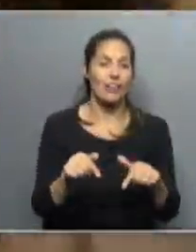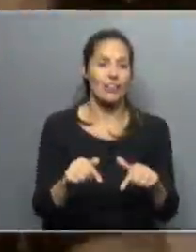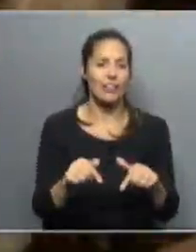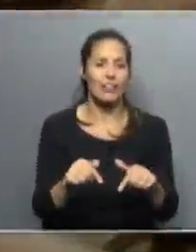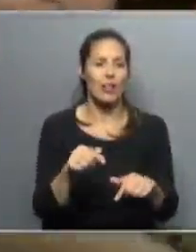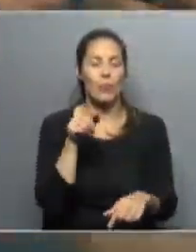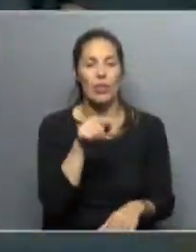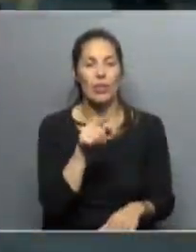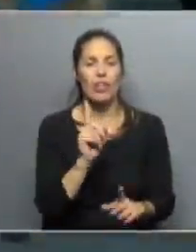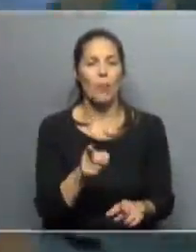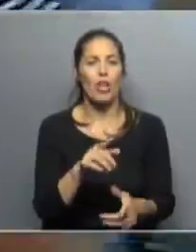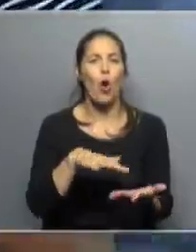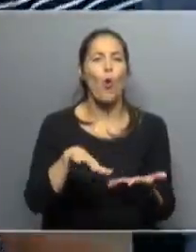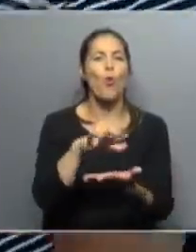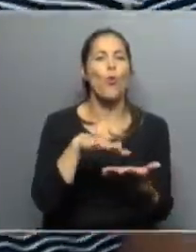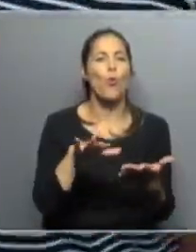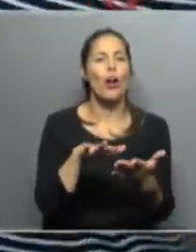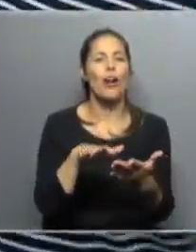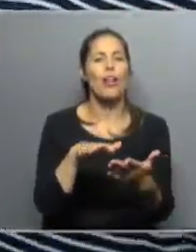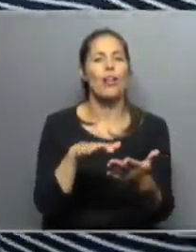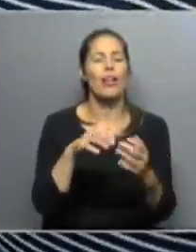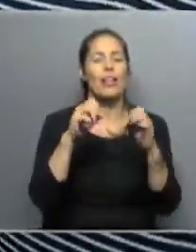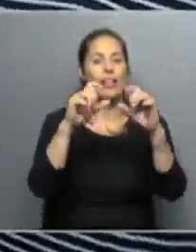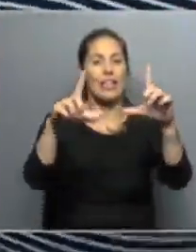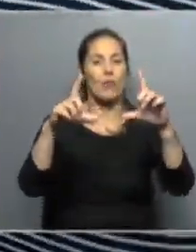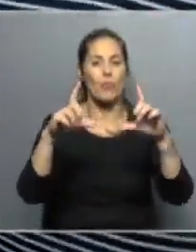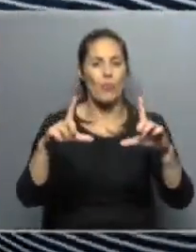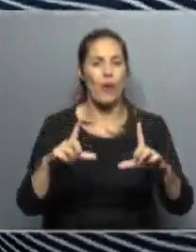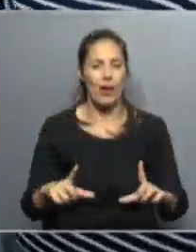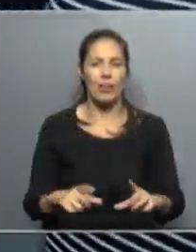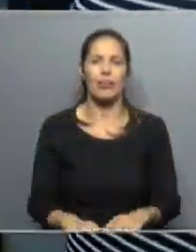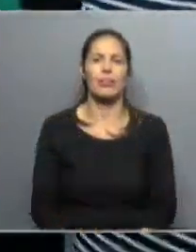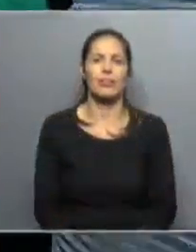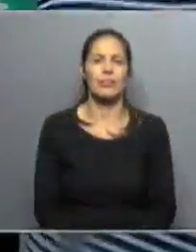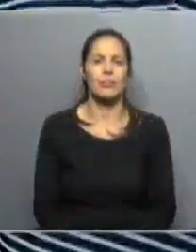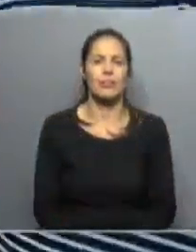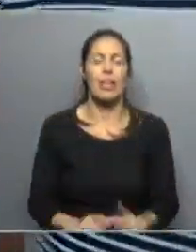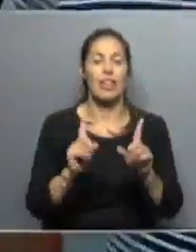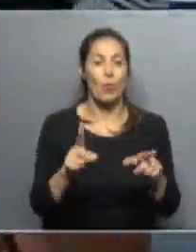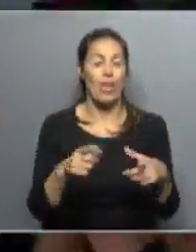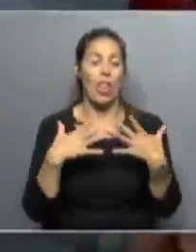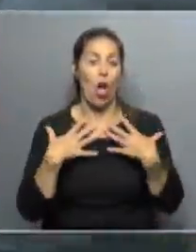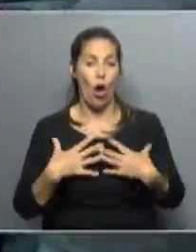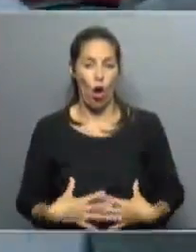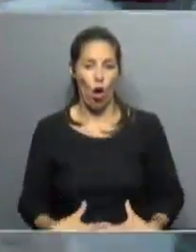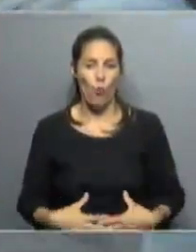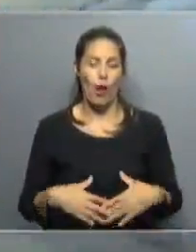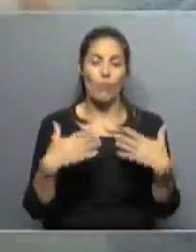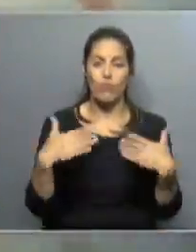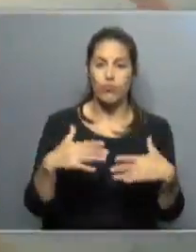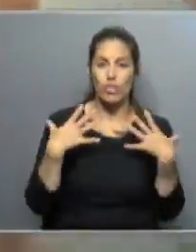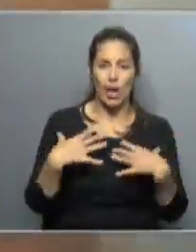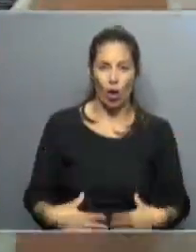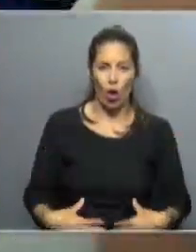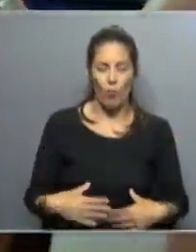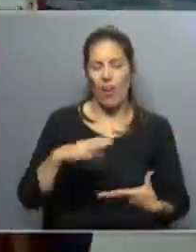Tenemos un lugar con varias imágenes. Bueno, tenemos ropa, un montón de ropa, todos